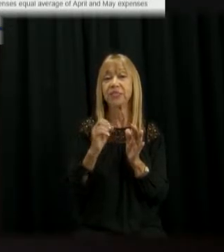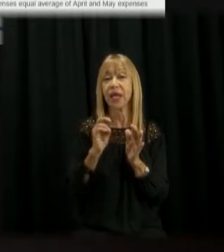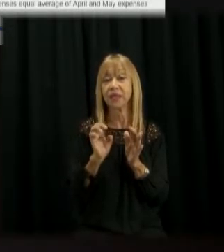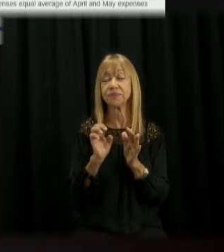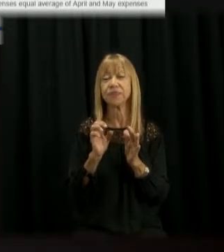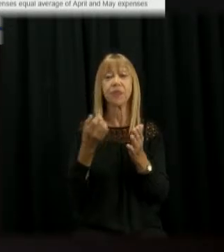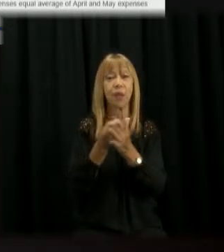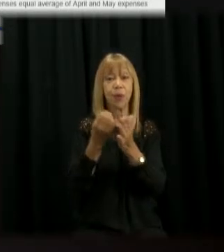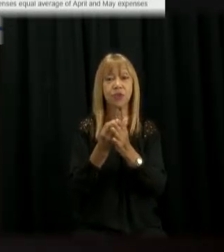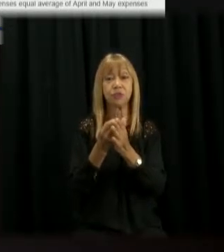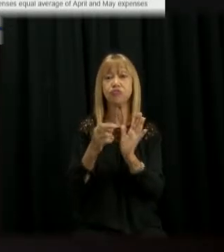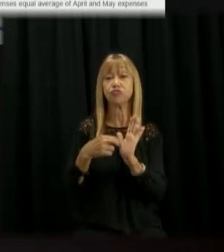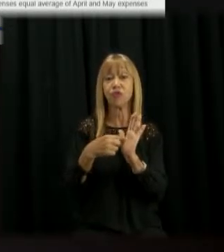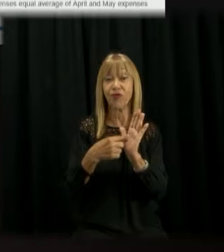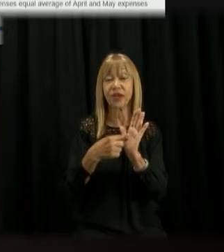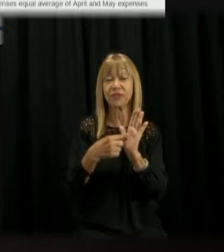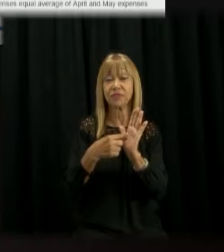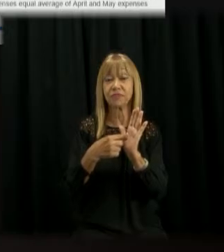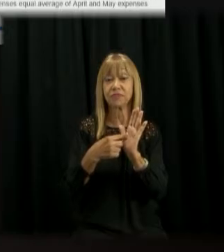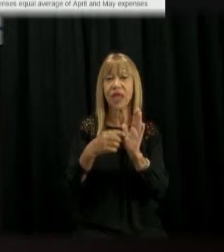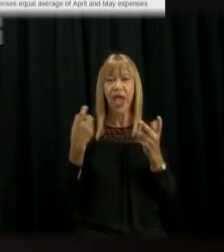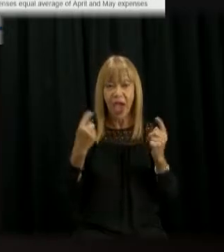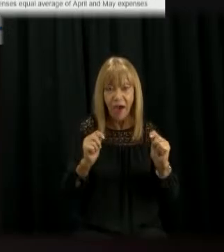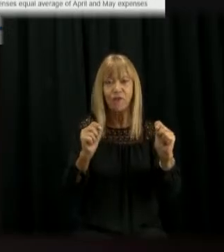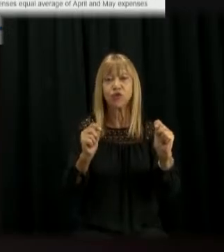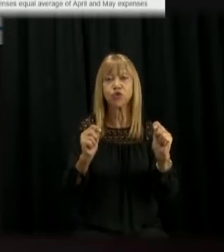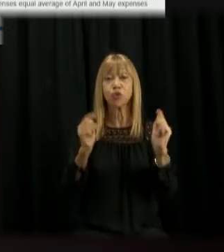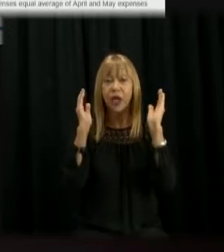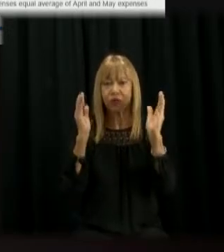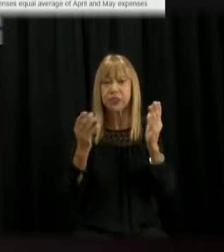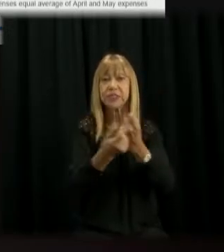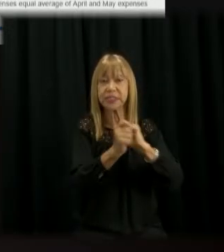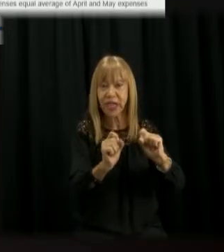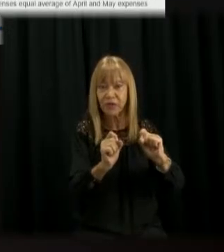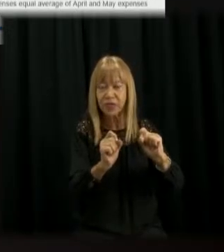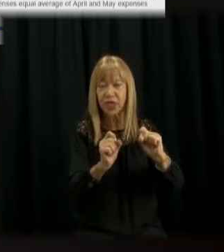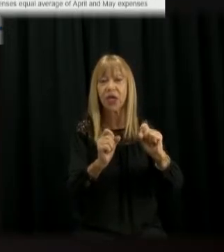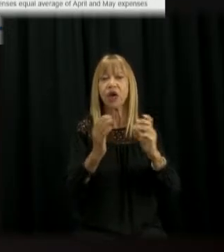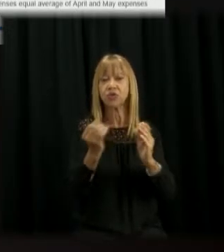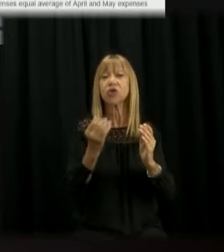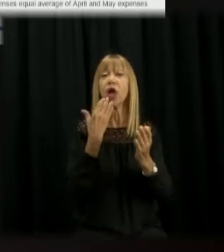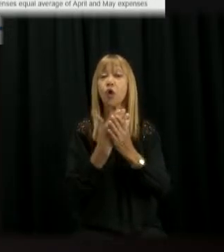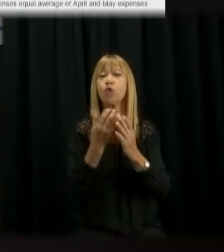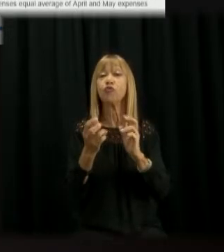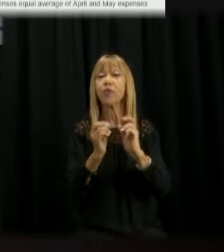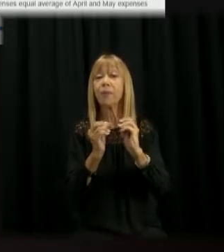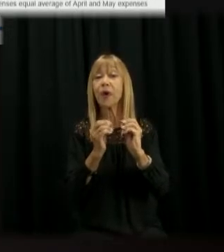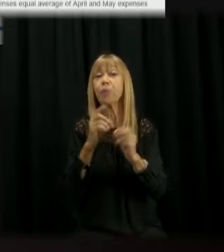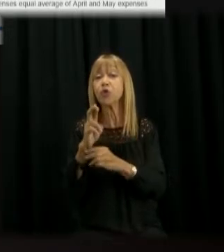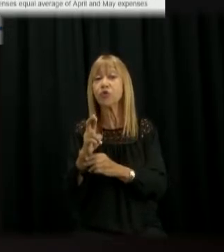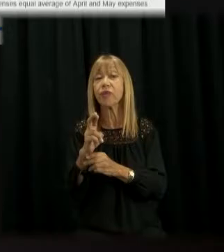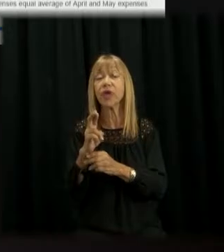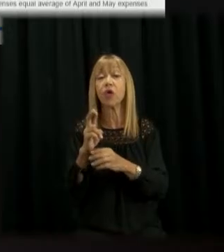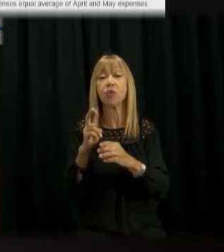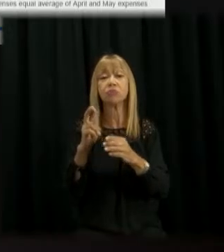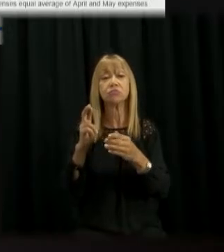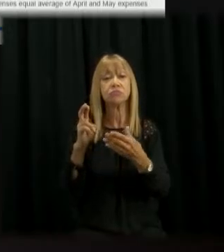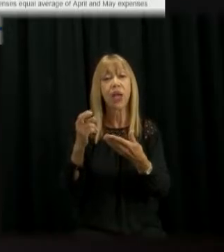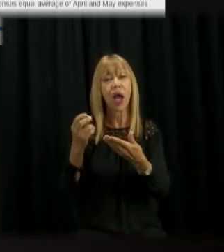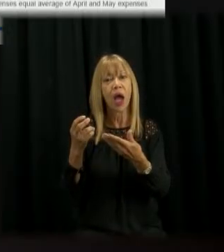Carreteras, el presupuesto refleja esfuerzos para atender la seguridad, las congestiones y la reparación de los